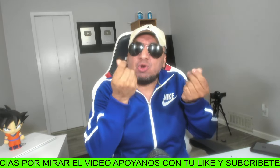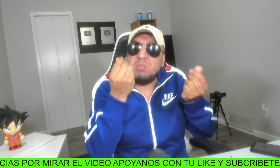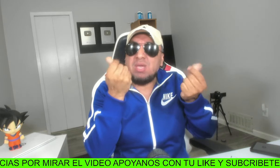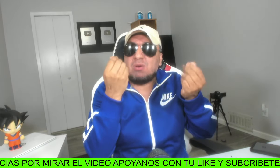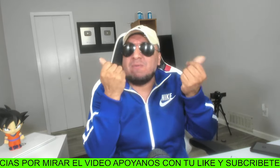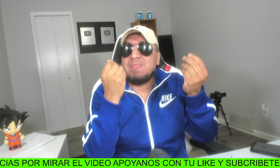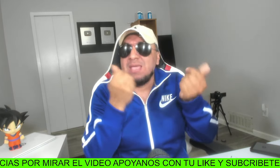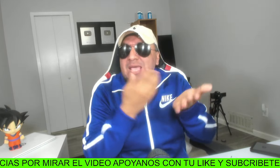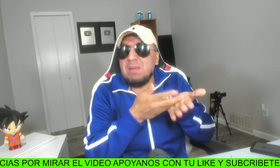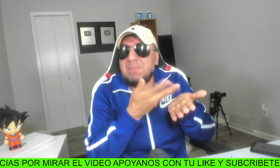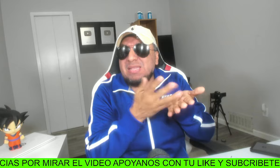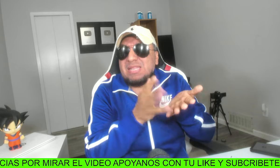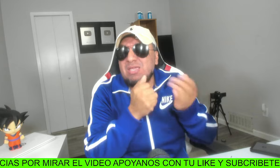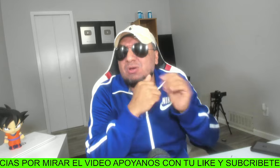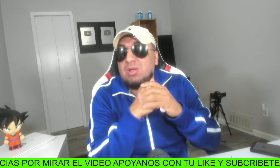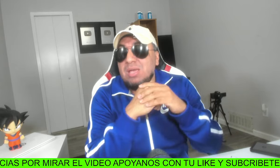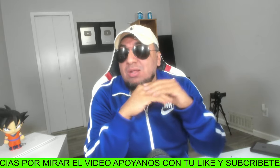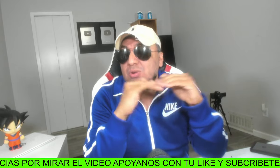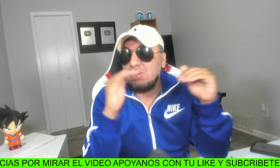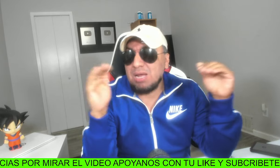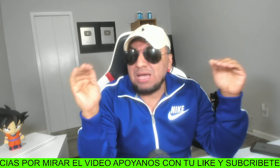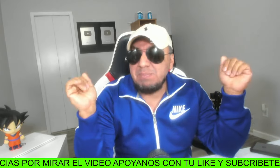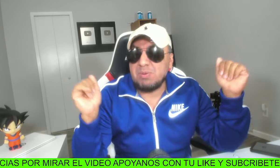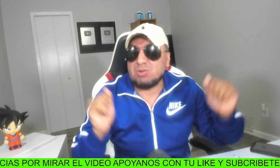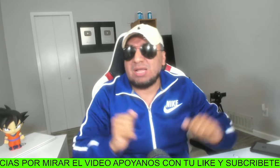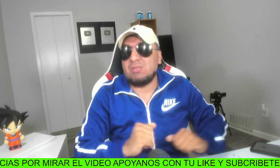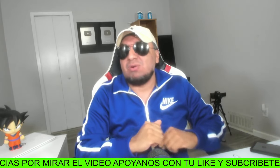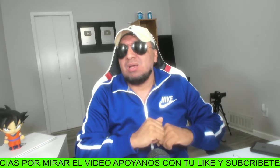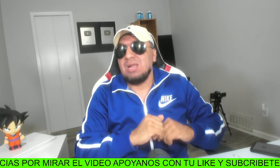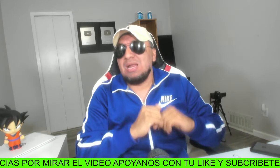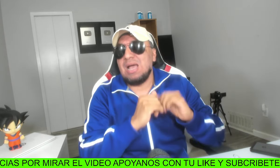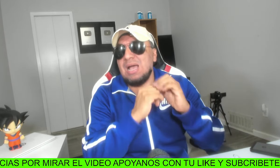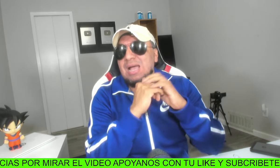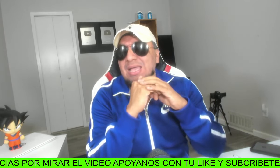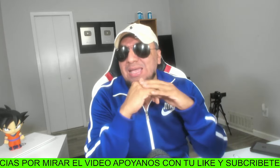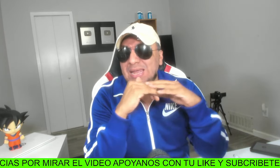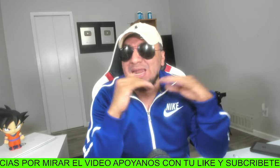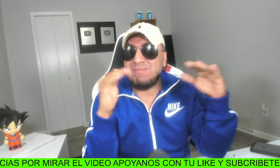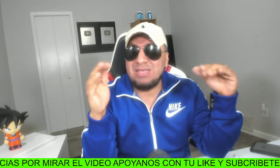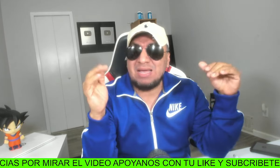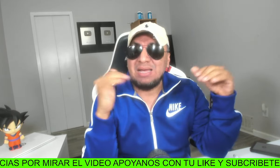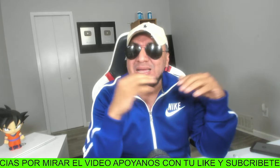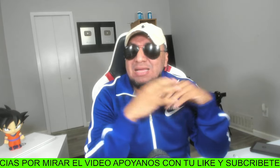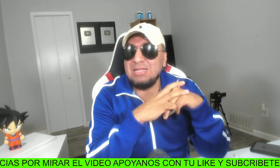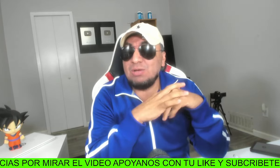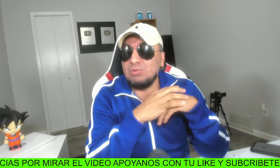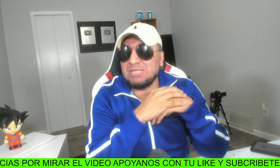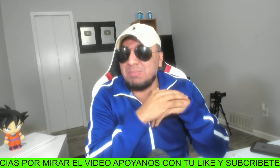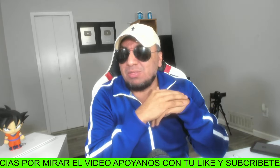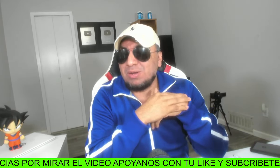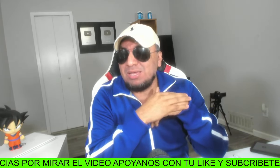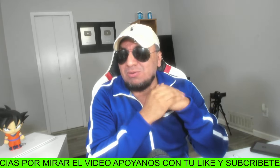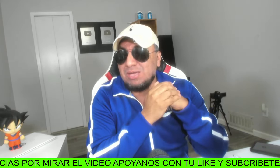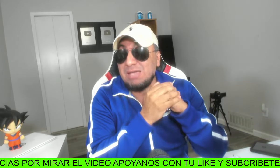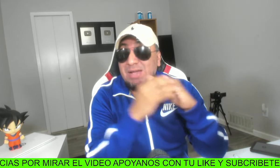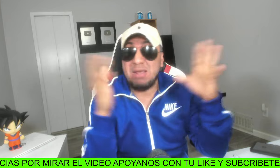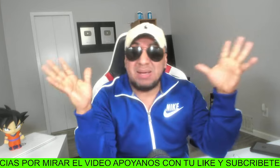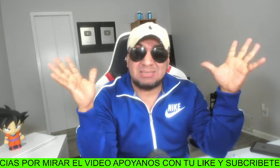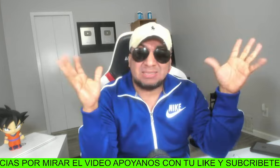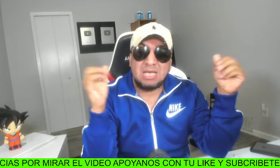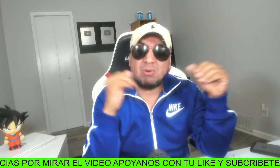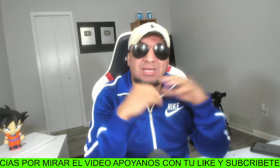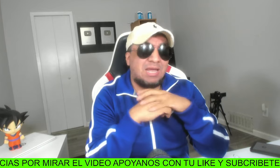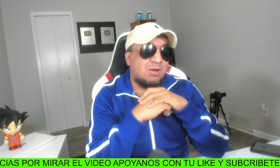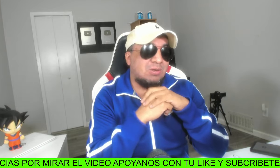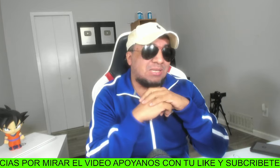lo económico, el pistillo. Nunca les ha importado la vida de un salvadoreño, que vale